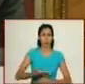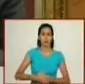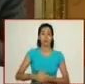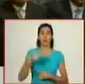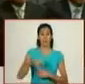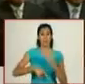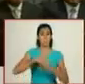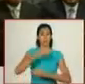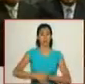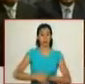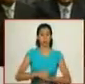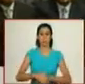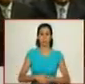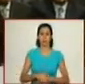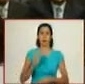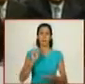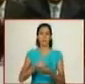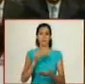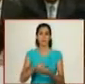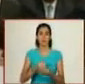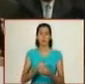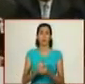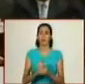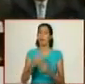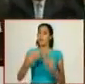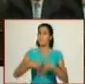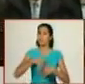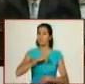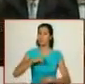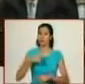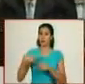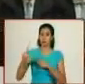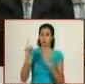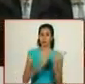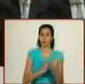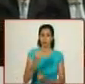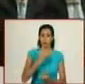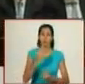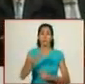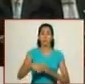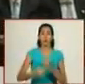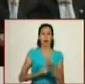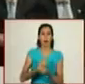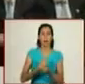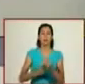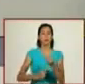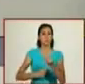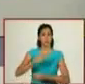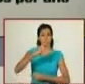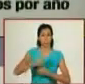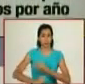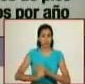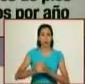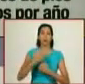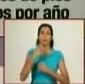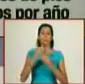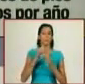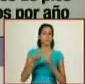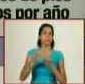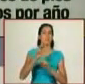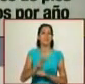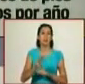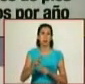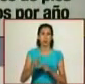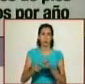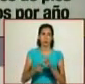de este proyecto. Con la participación de capital extranjero en el proyecto Delta Caribe Oriental se desarrollará la producción gasífera a través de 3 trenes. En